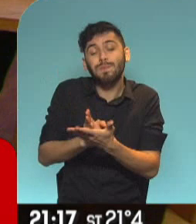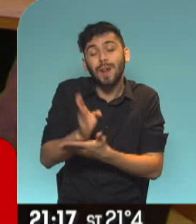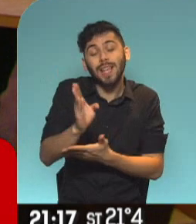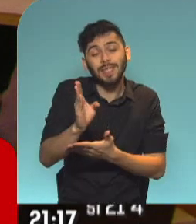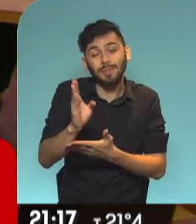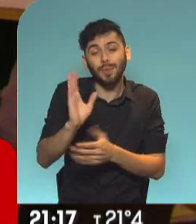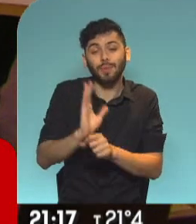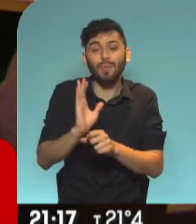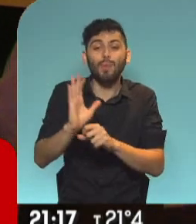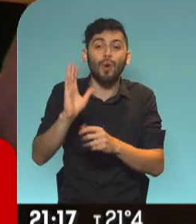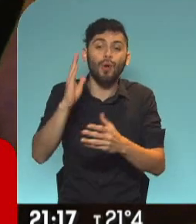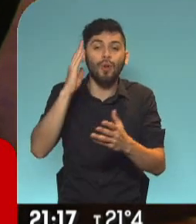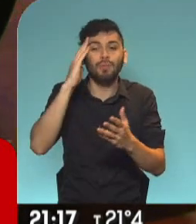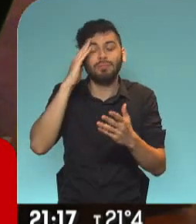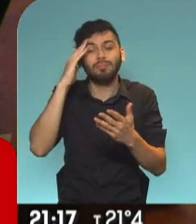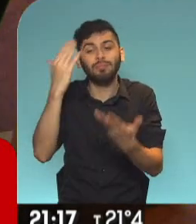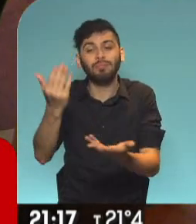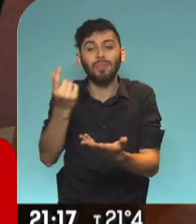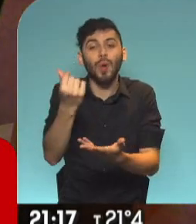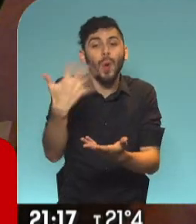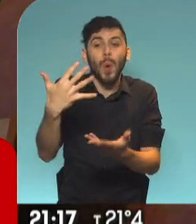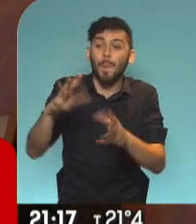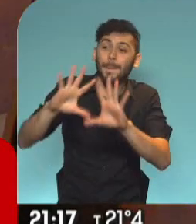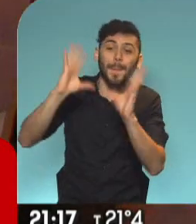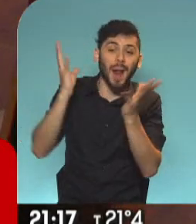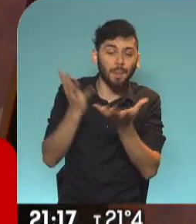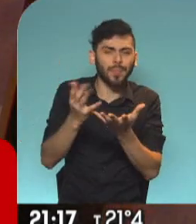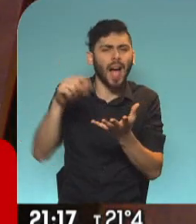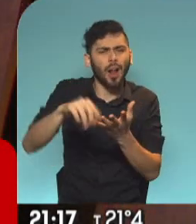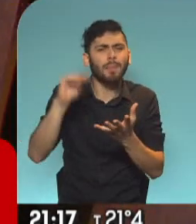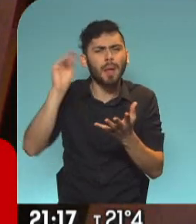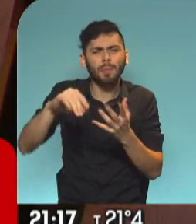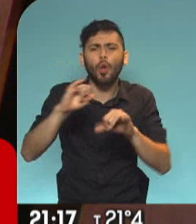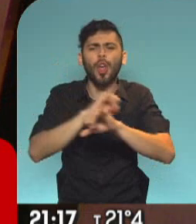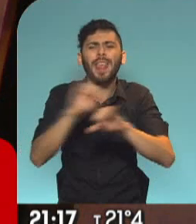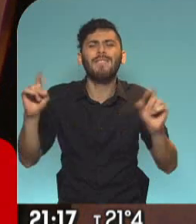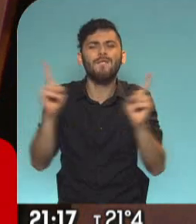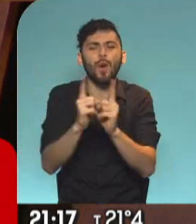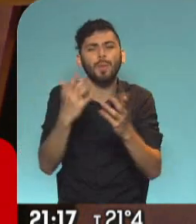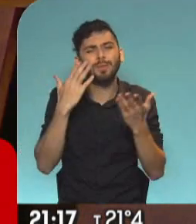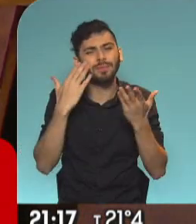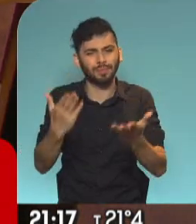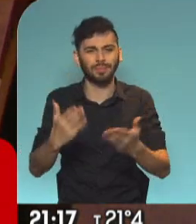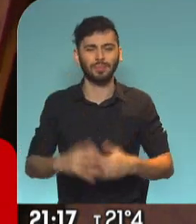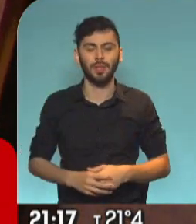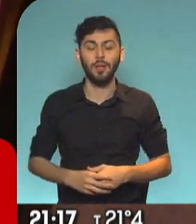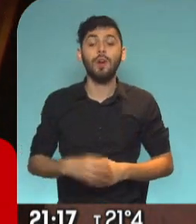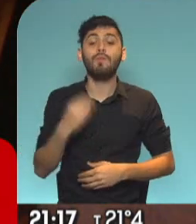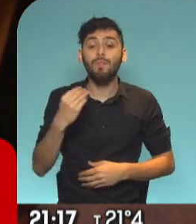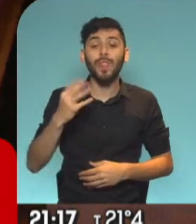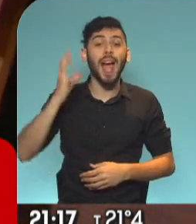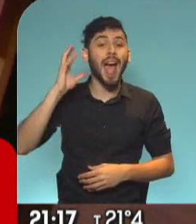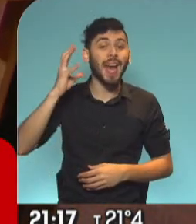tesoro para los argentinos y también para el mundo. Continuamos, pero con un informe, Gabriela, que queremos compartir con todos ustedes. Exactamente, porque en Radio Nacional